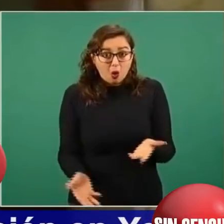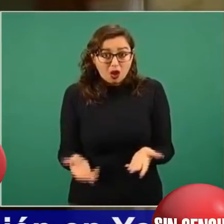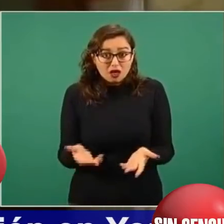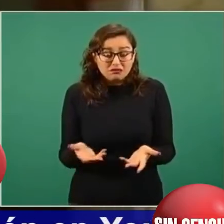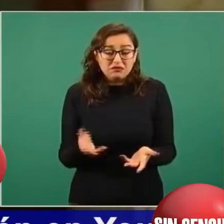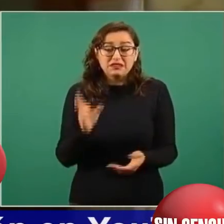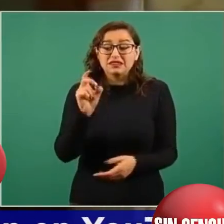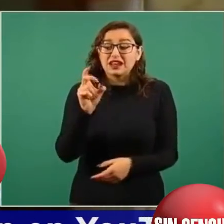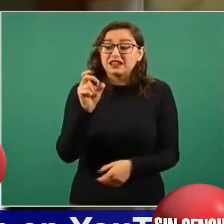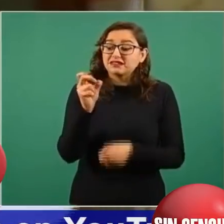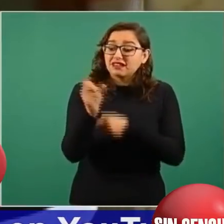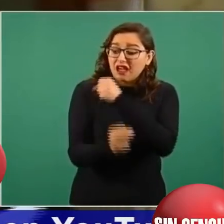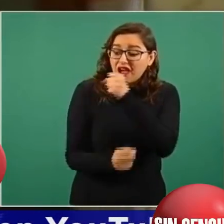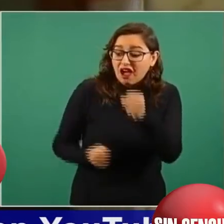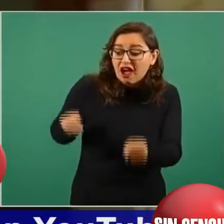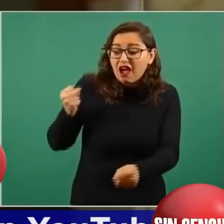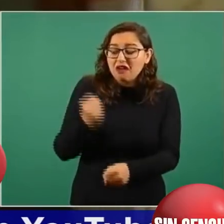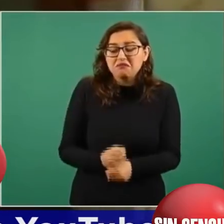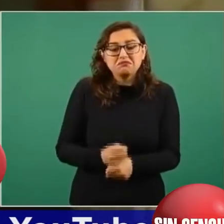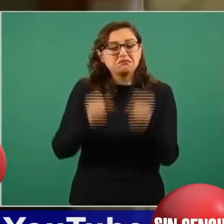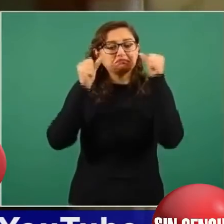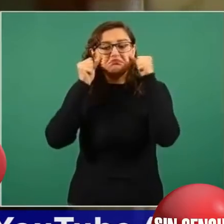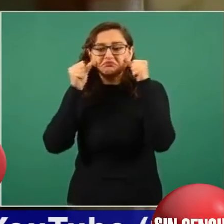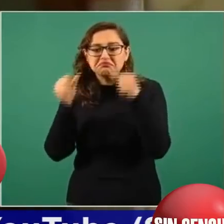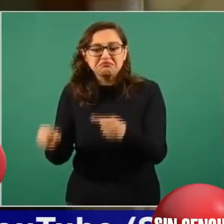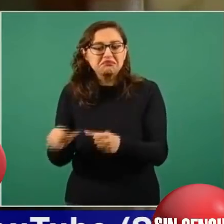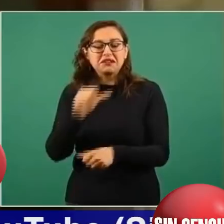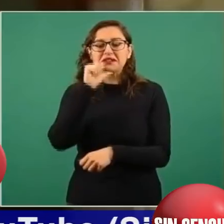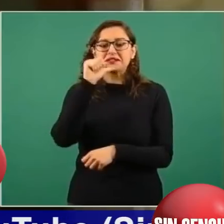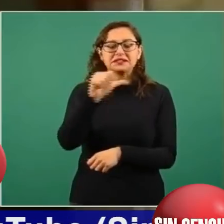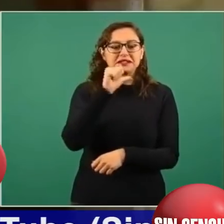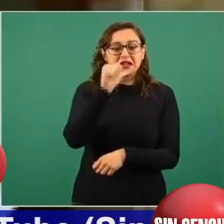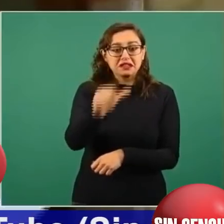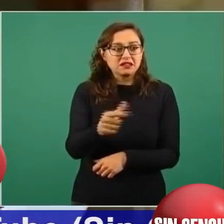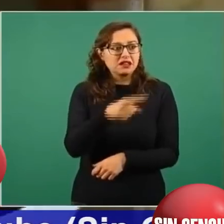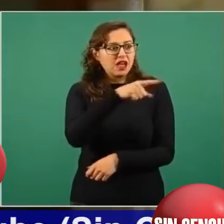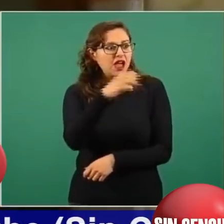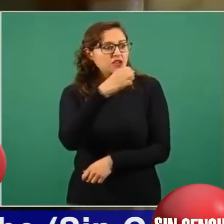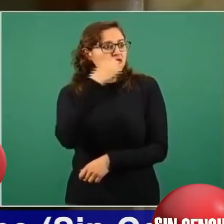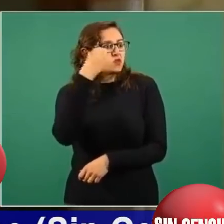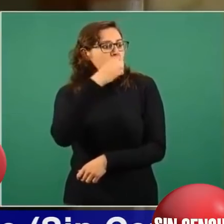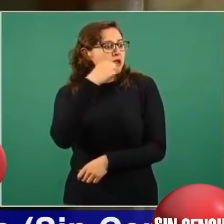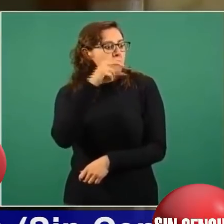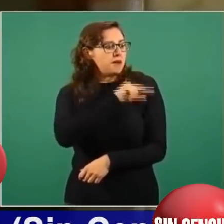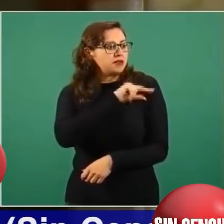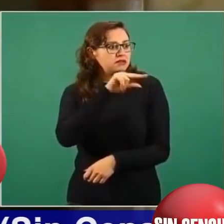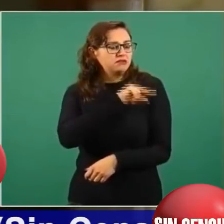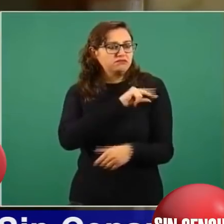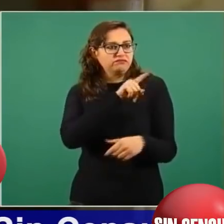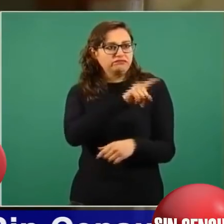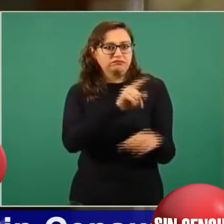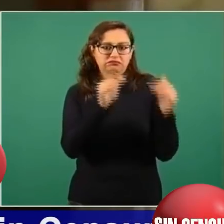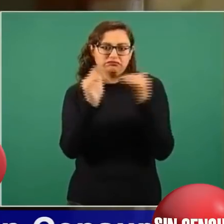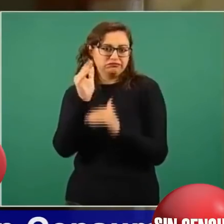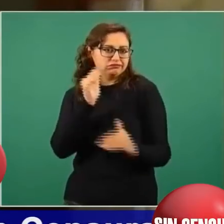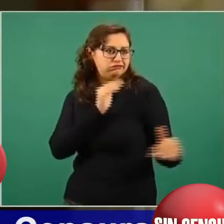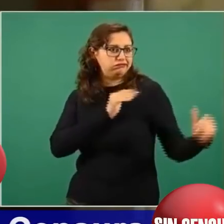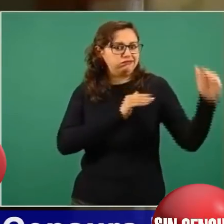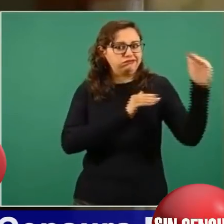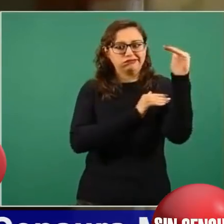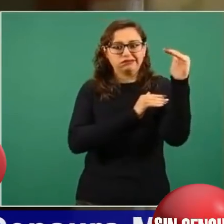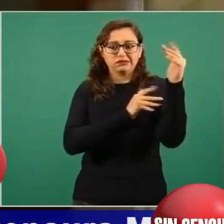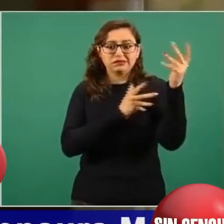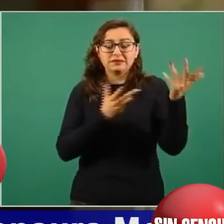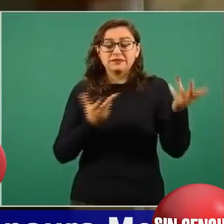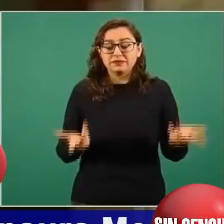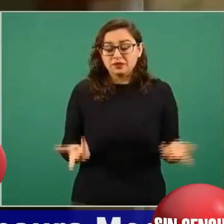80, en las comunidades en las cuales nosotros vivíamos, una comunidad de cerca de 600,000 habitantes, la ciudad de Torreón,